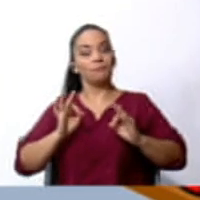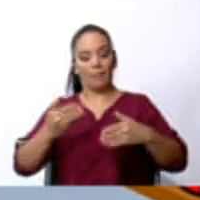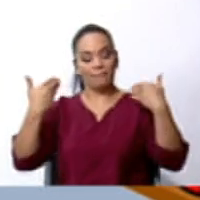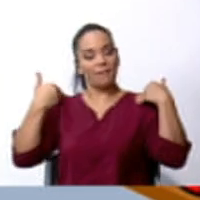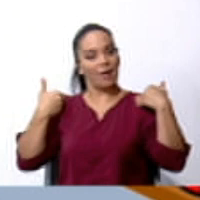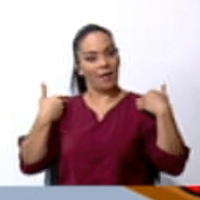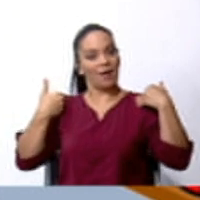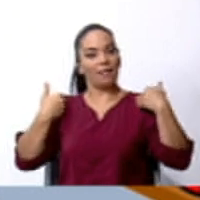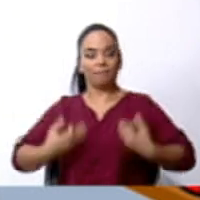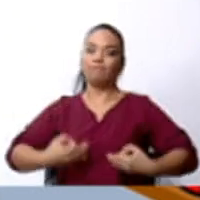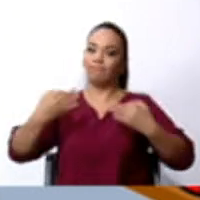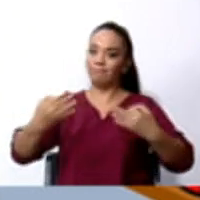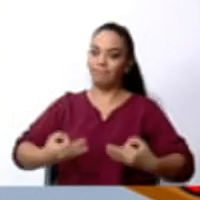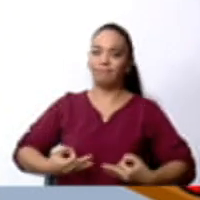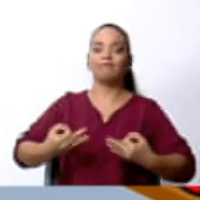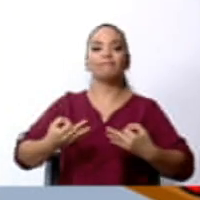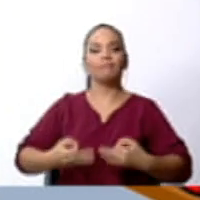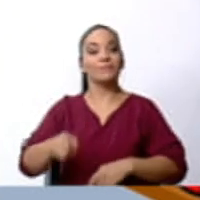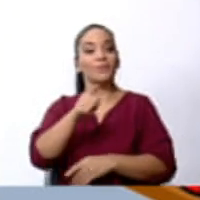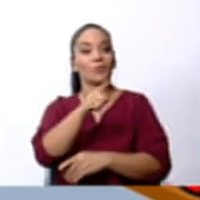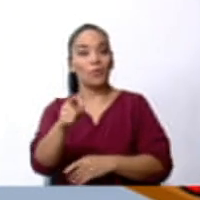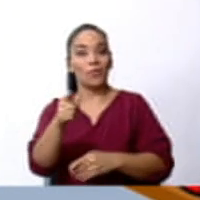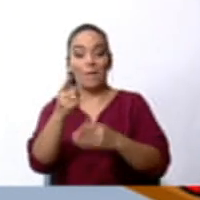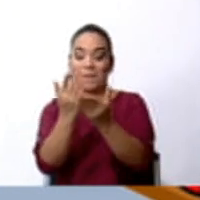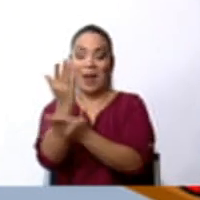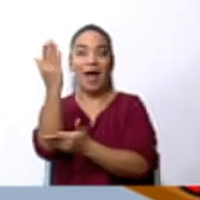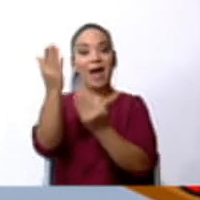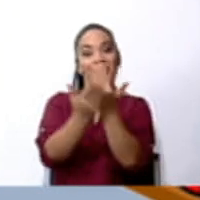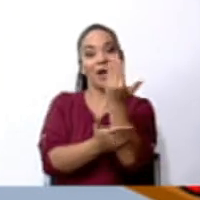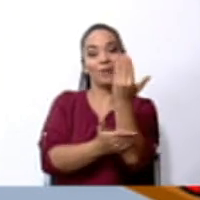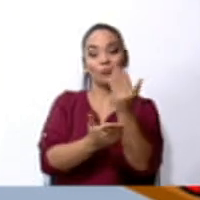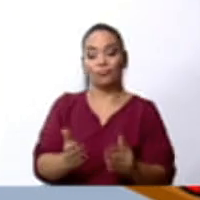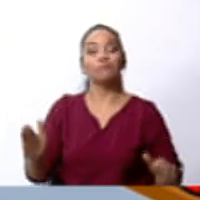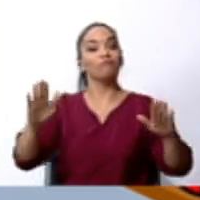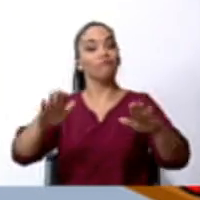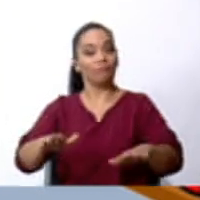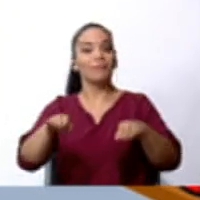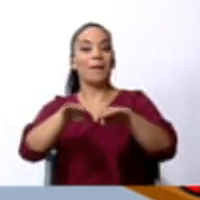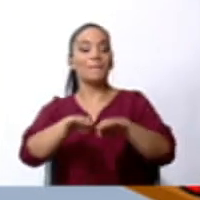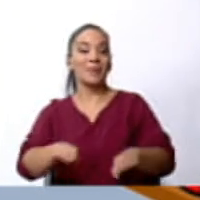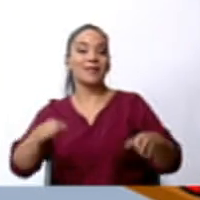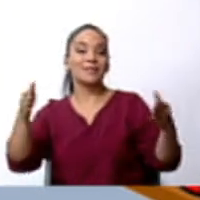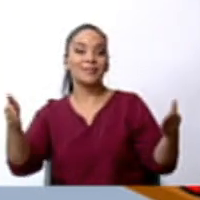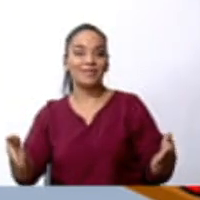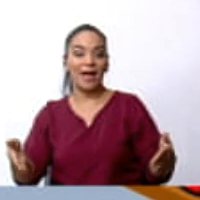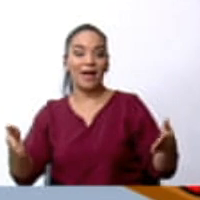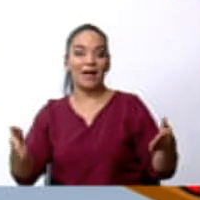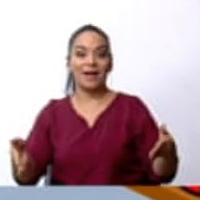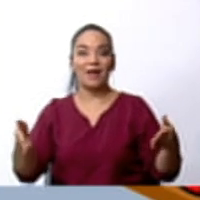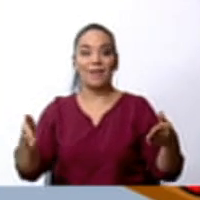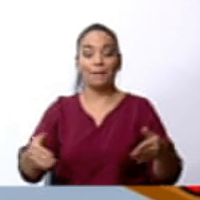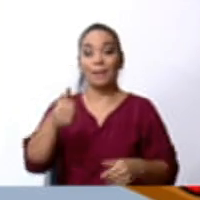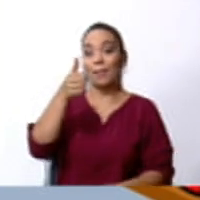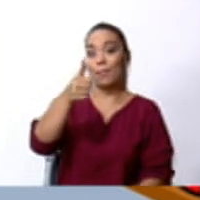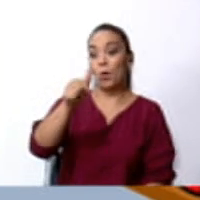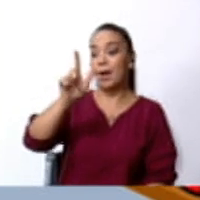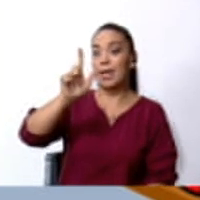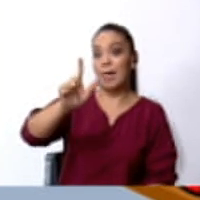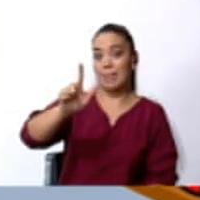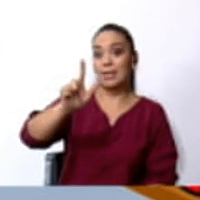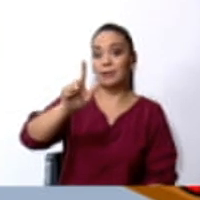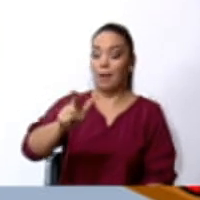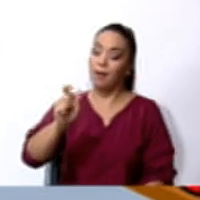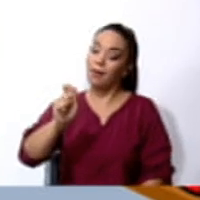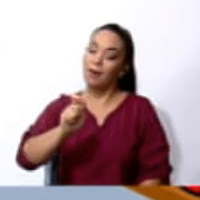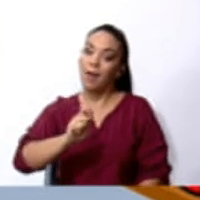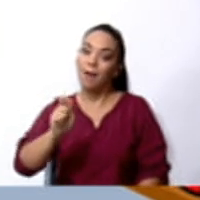espalda derecha. Apoya tus bracitos flexionados en la mesa. Con el pulgar y el índice sostén